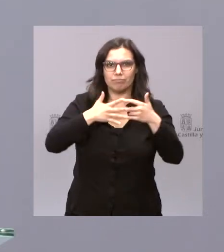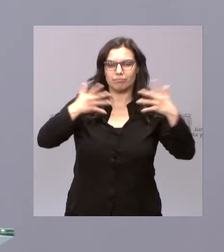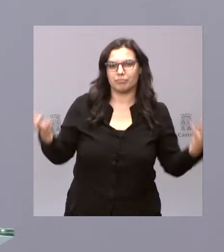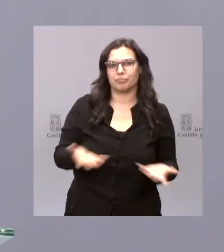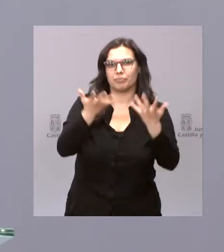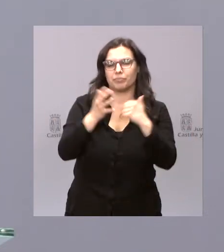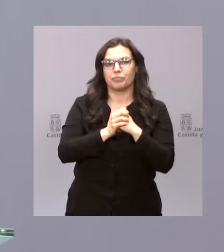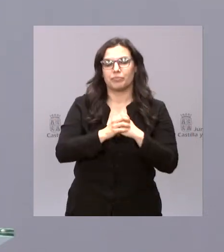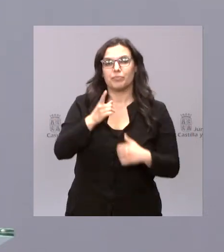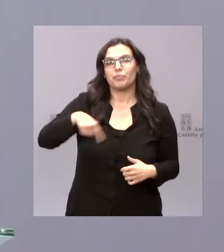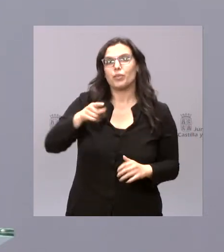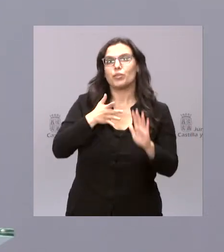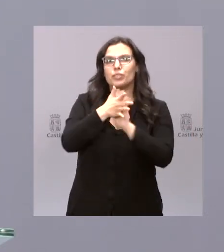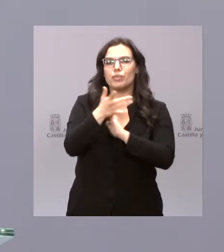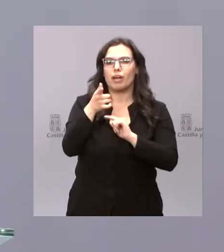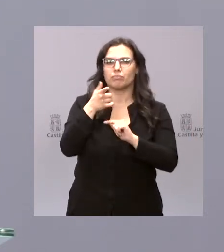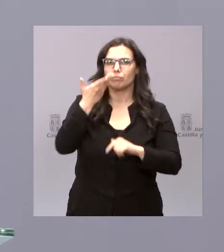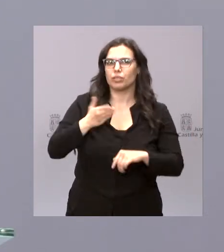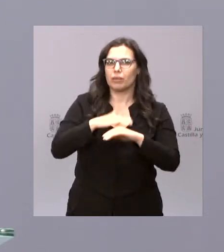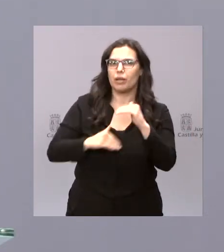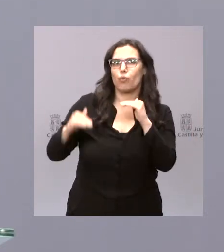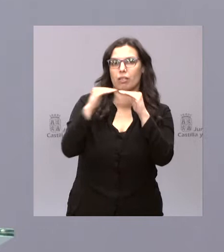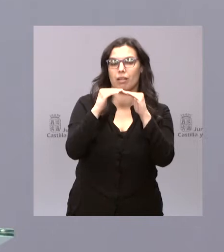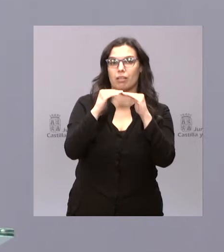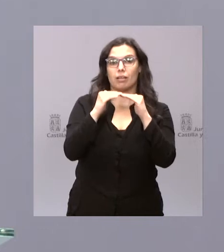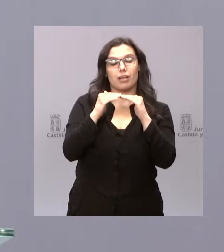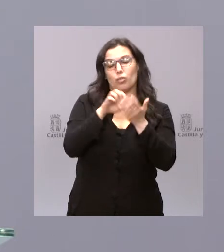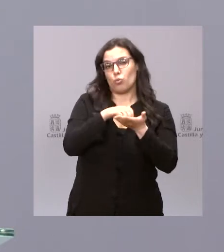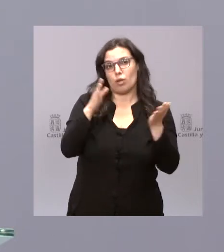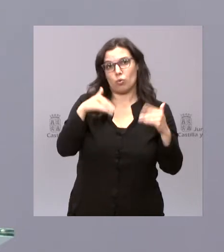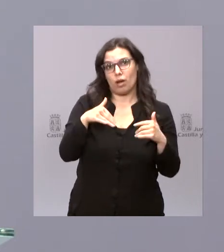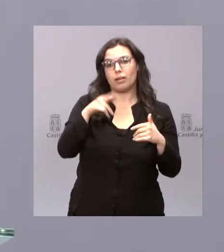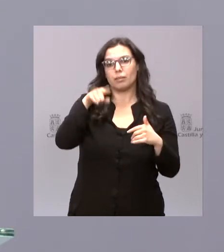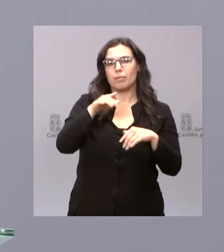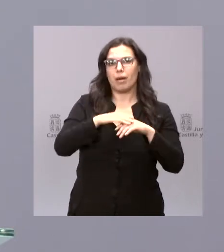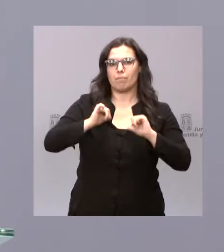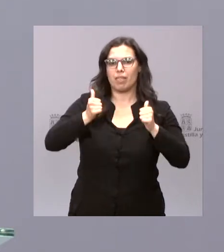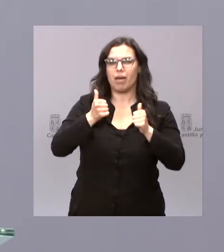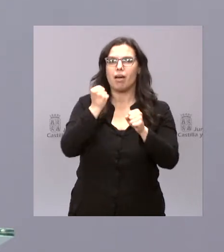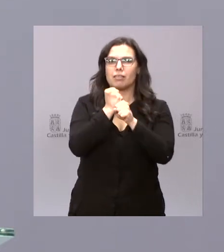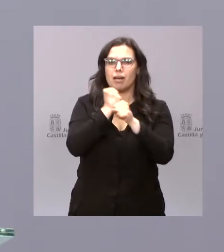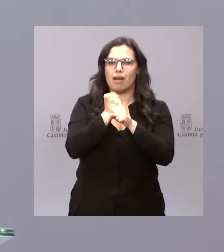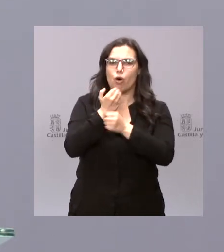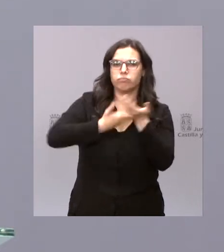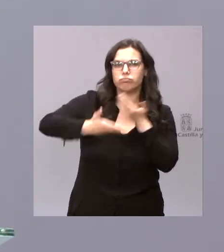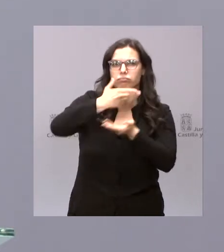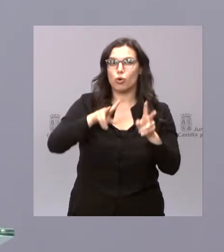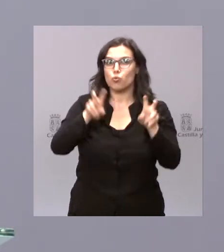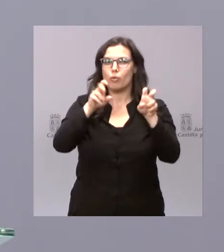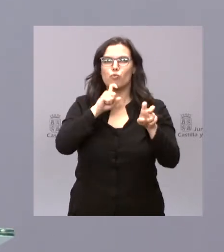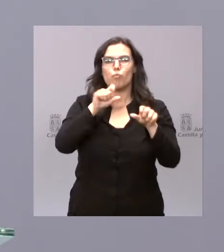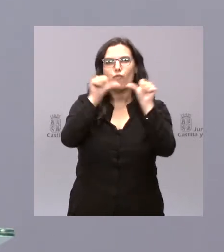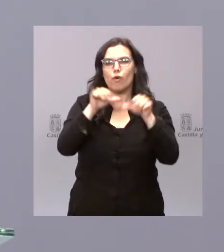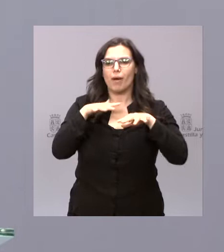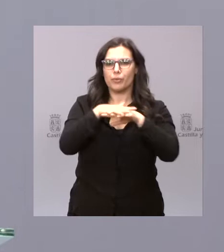Estas son el elemento para conseguir la igualdad y, sin duda, para el establecimiento de un nuevo enfoque de trabajo en red que nos permita construir una